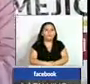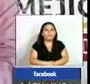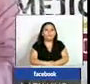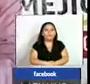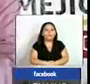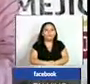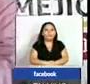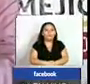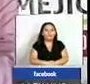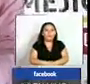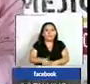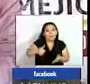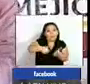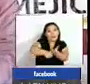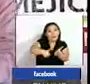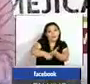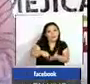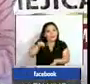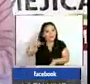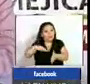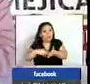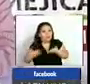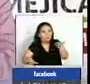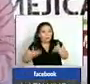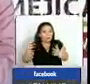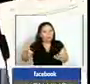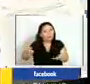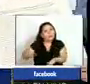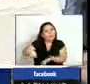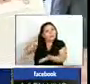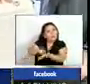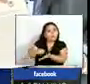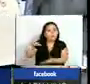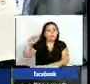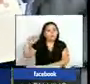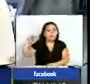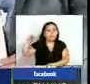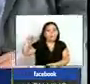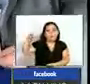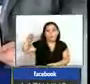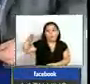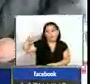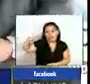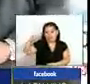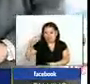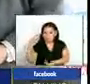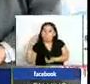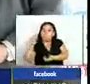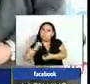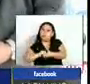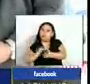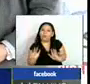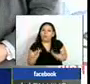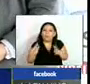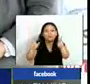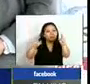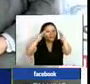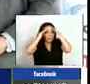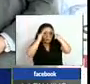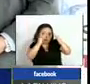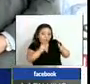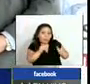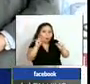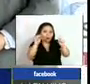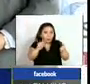La Alcaldía de Mexicanos y CONAMIPE firmaron un acuerdo de apoyo interinstitucional enfocado a